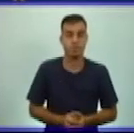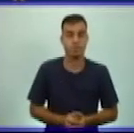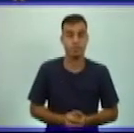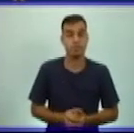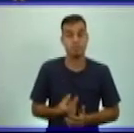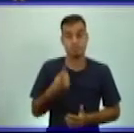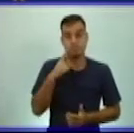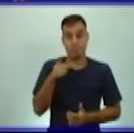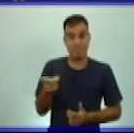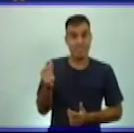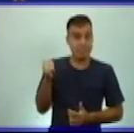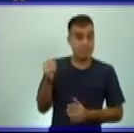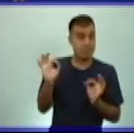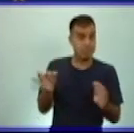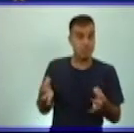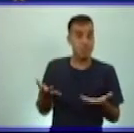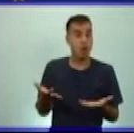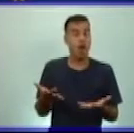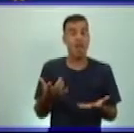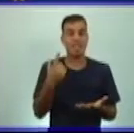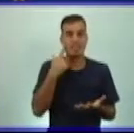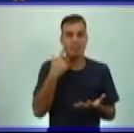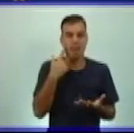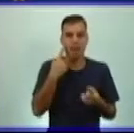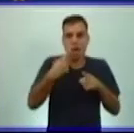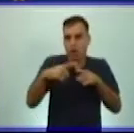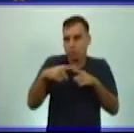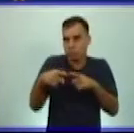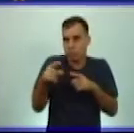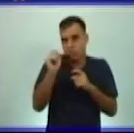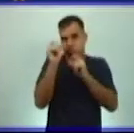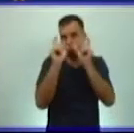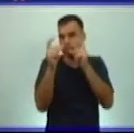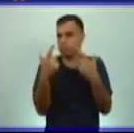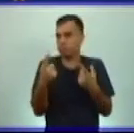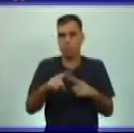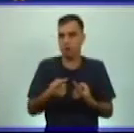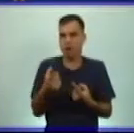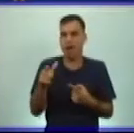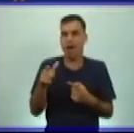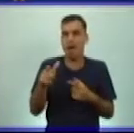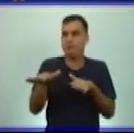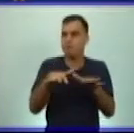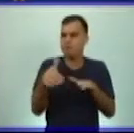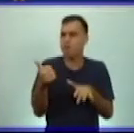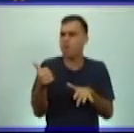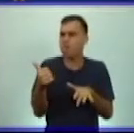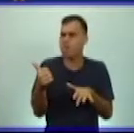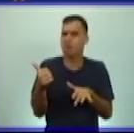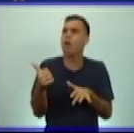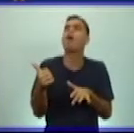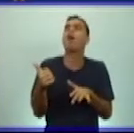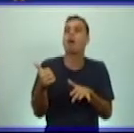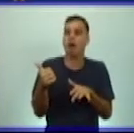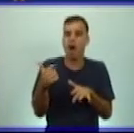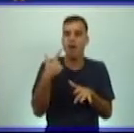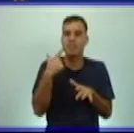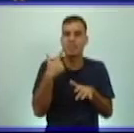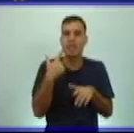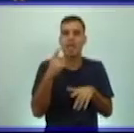efectos nos sorprenden, porque aunque hay movimiento relativo, existe un contorno y